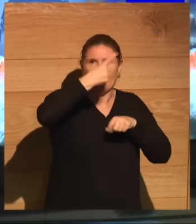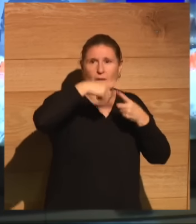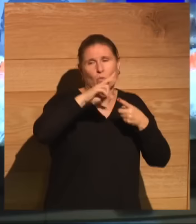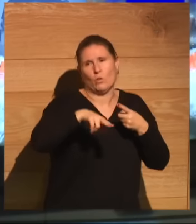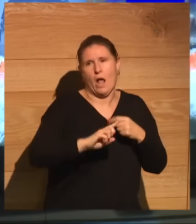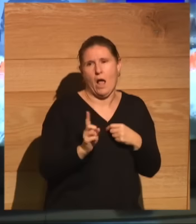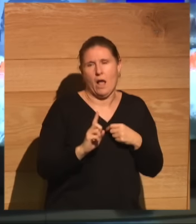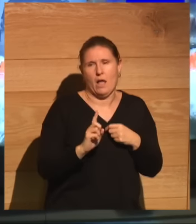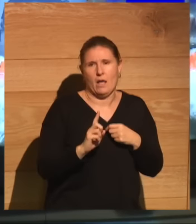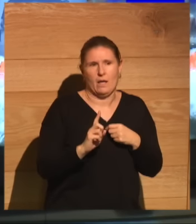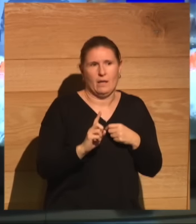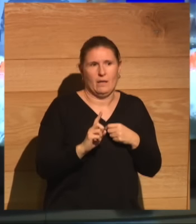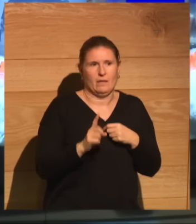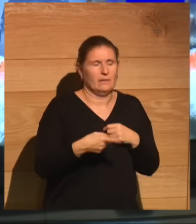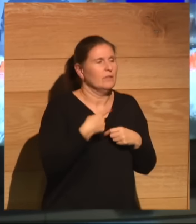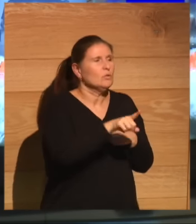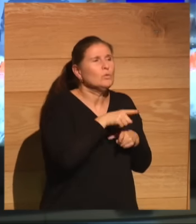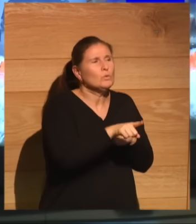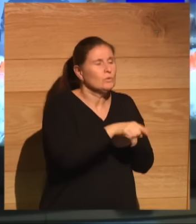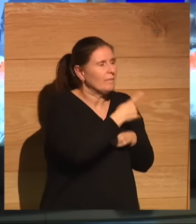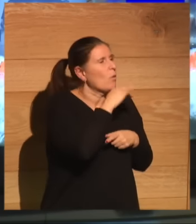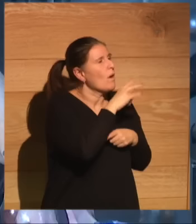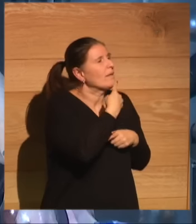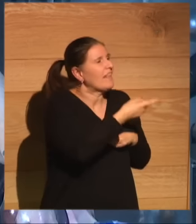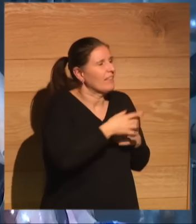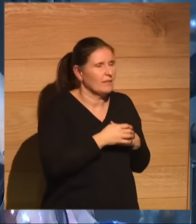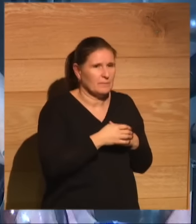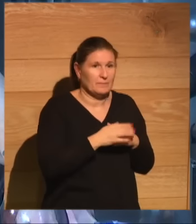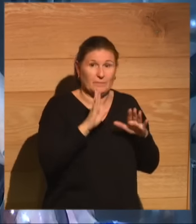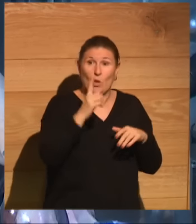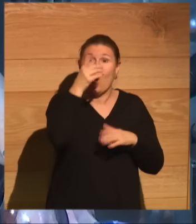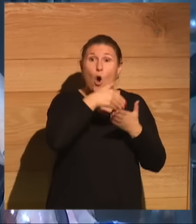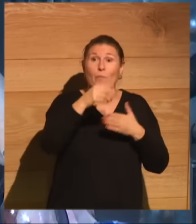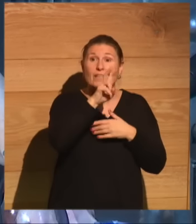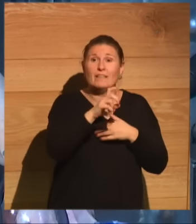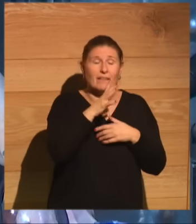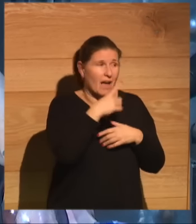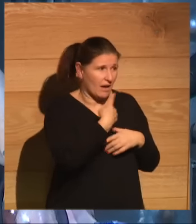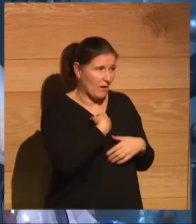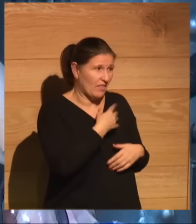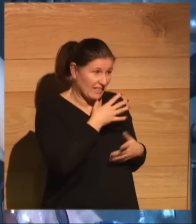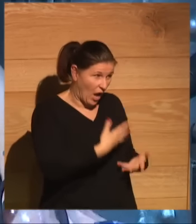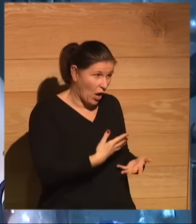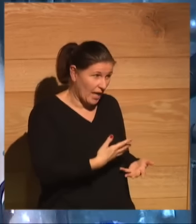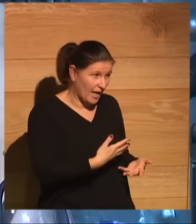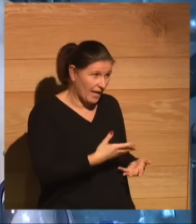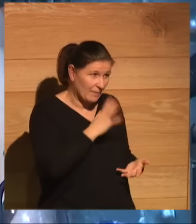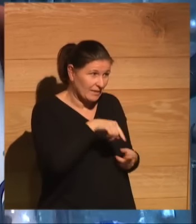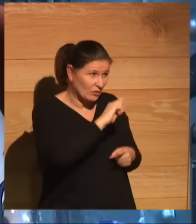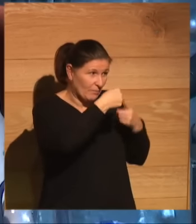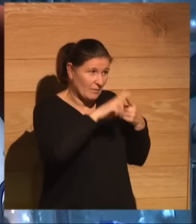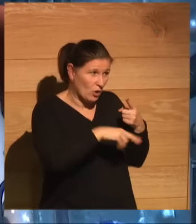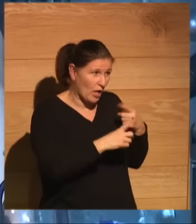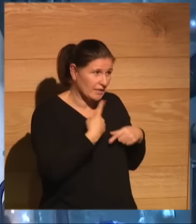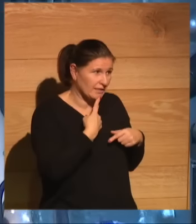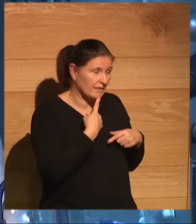un chinchón. No. ¿Qué ibas a decir, Juan? Que un millón de dólares ¿Por qué era... ¿Por qué me lo dices ahora esto? Para que sepas